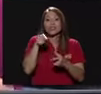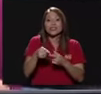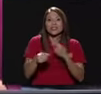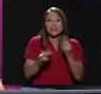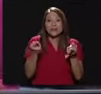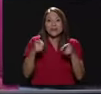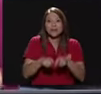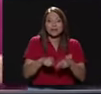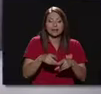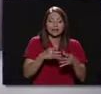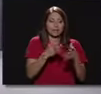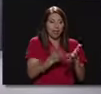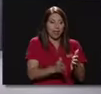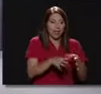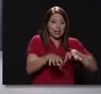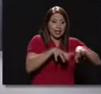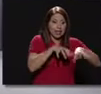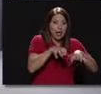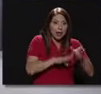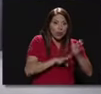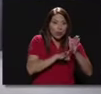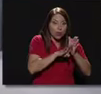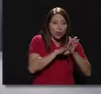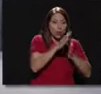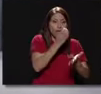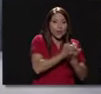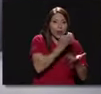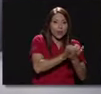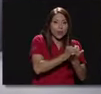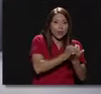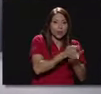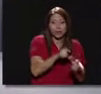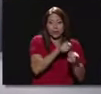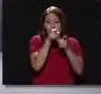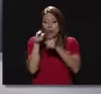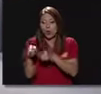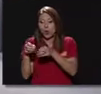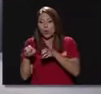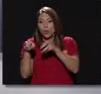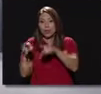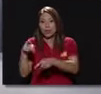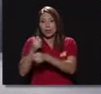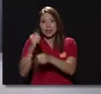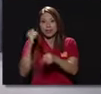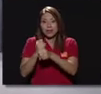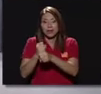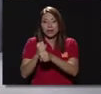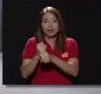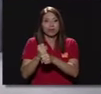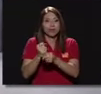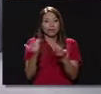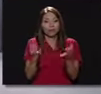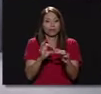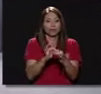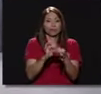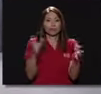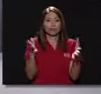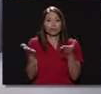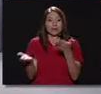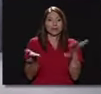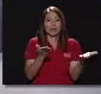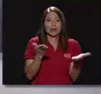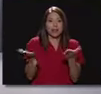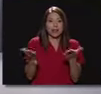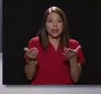esta desvinculación entre los sectores dinámicos, que son poquitos y además son poco intensivos en empleo, contra un montón de